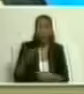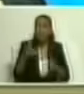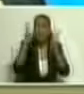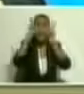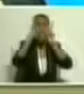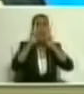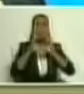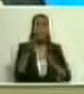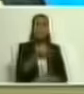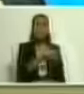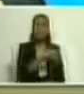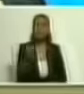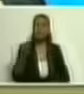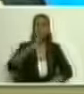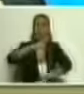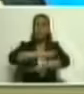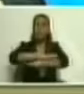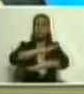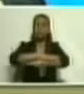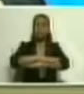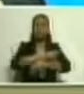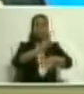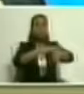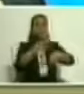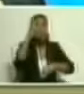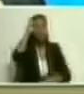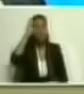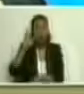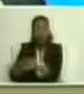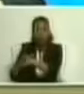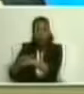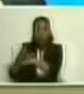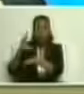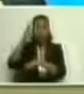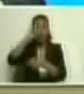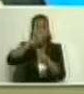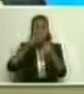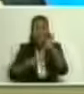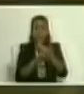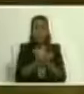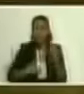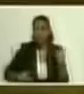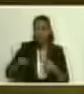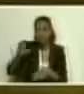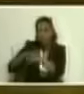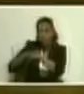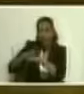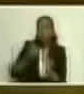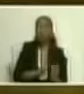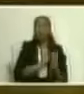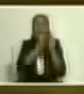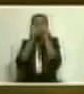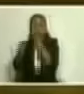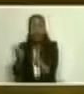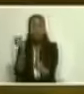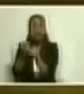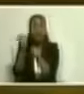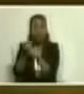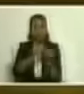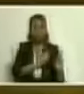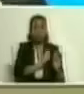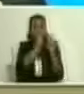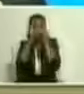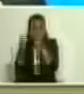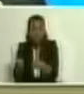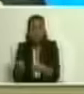impecables. Doctora Delcy Rodríguez, vicepresidenta ejecutiva, la encargo usted.